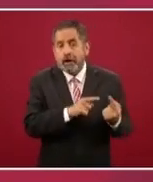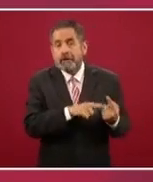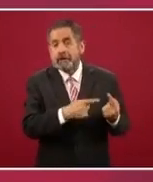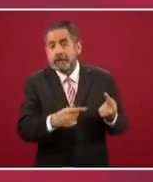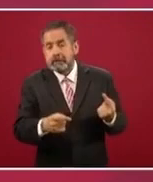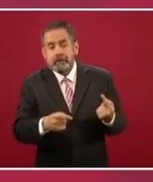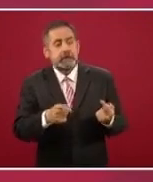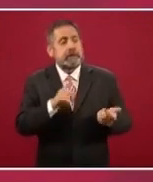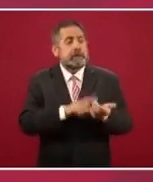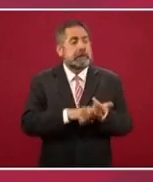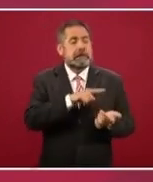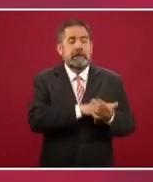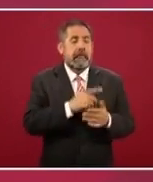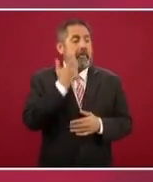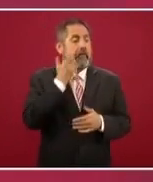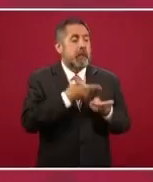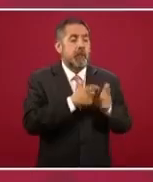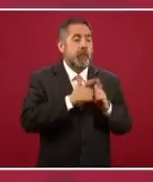los fifí